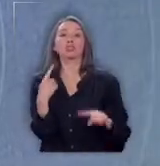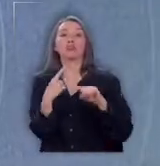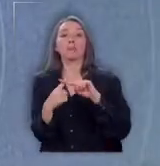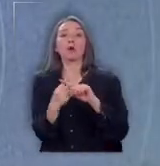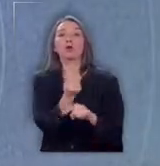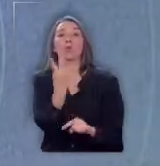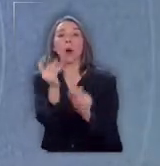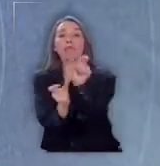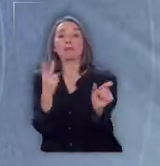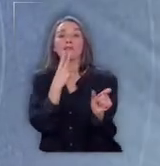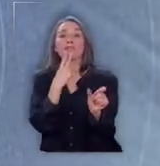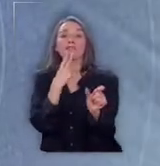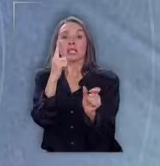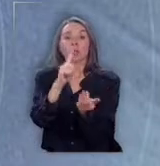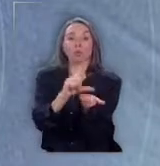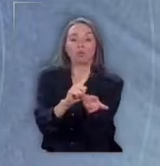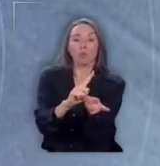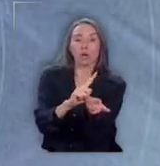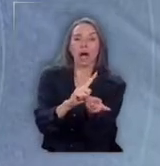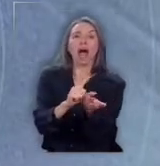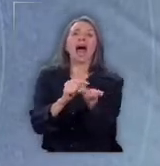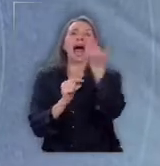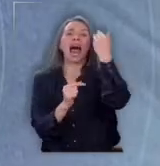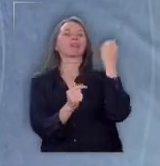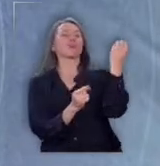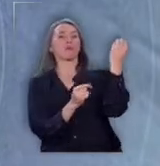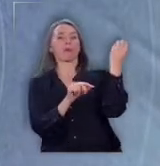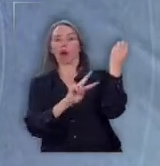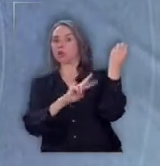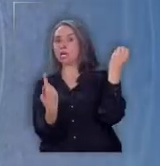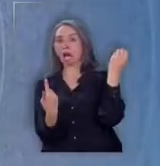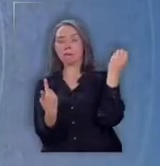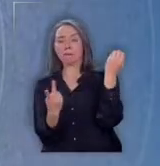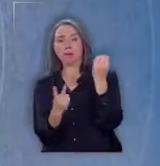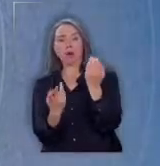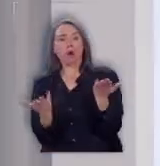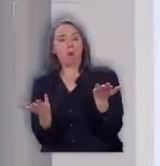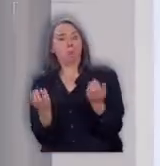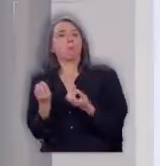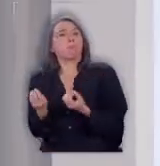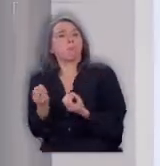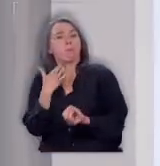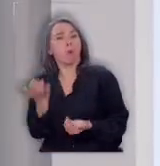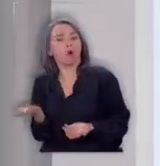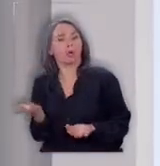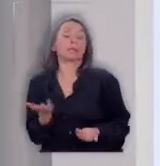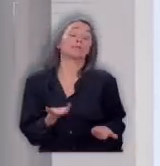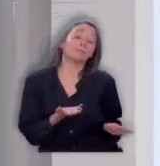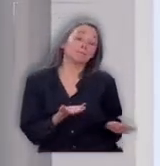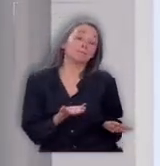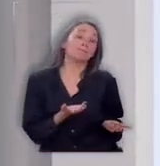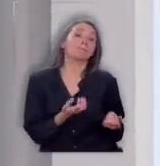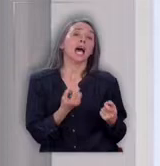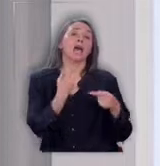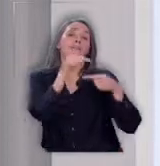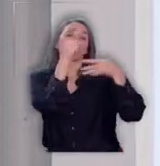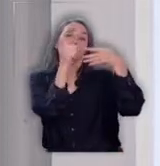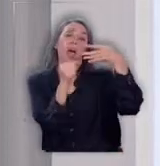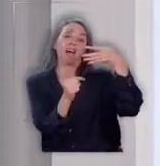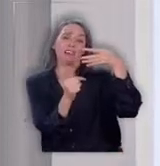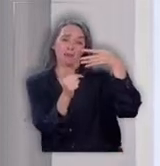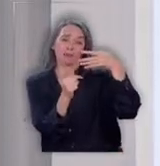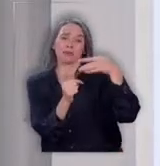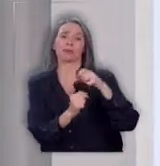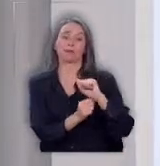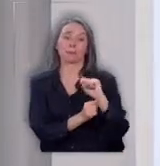por an Entonces cambió tan radicalmente la situación Y por qué cree usted ocurren varias cosas por una